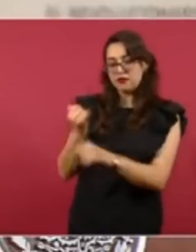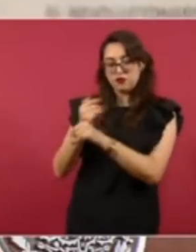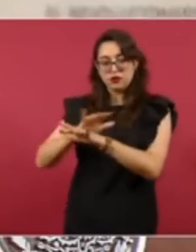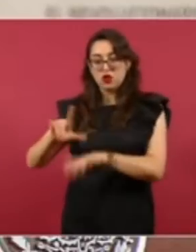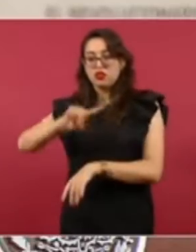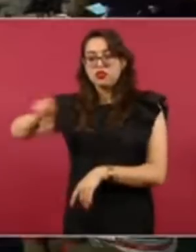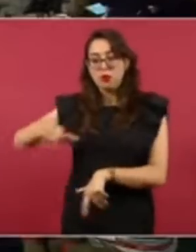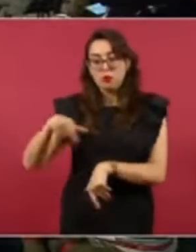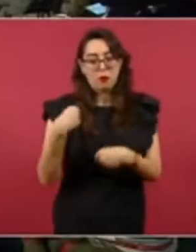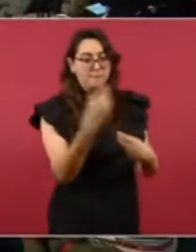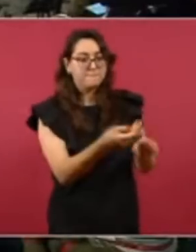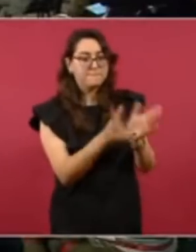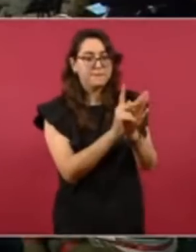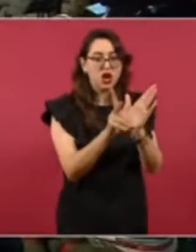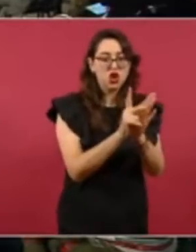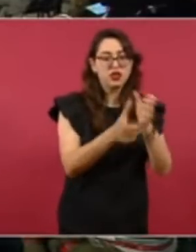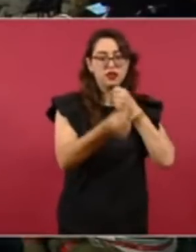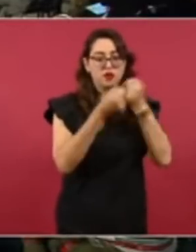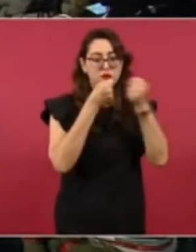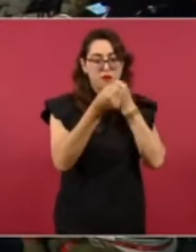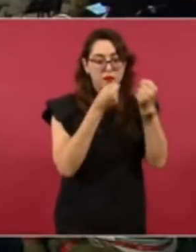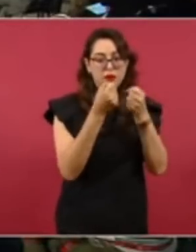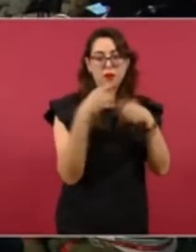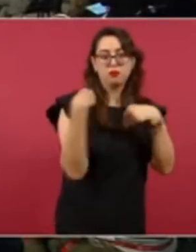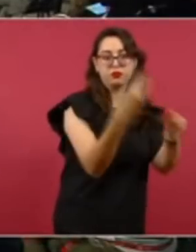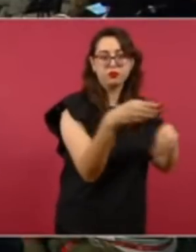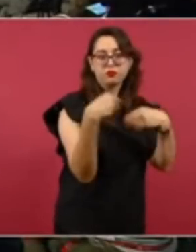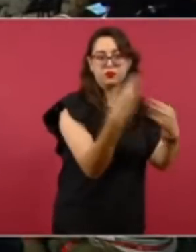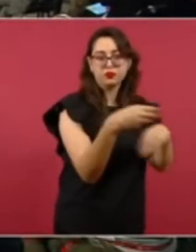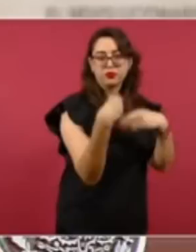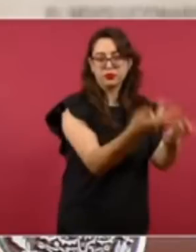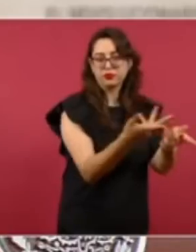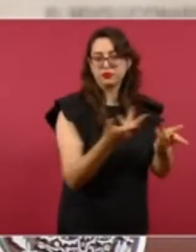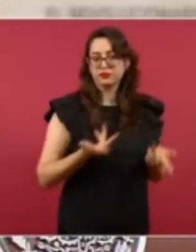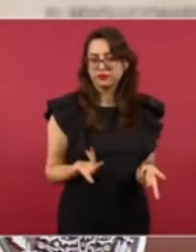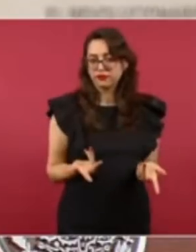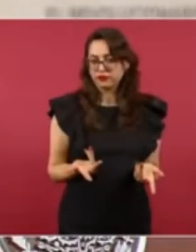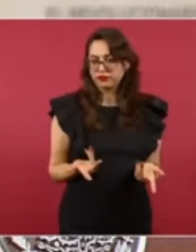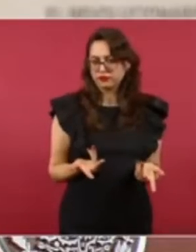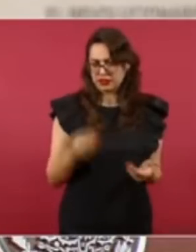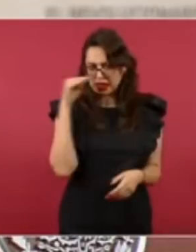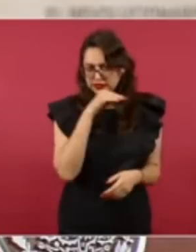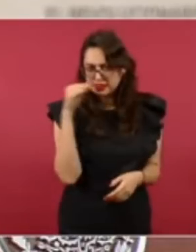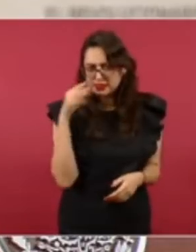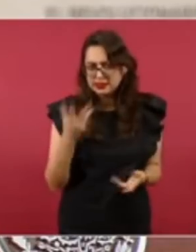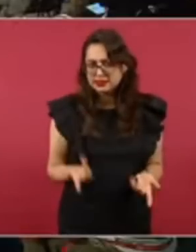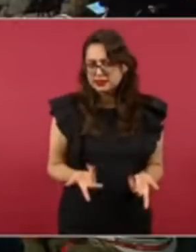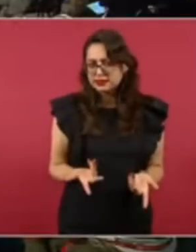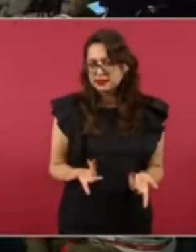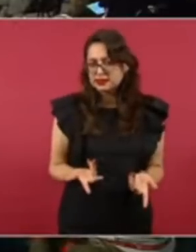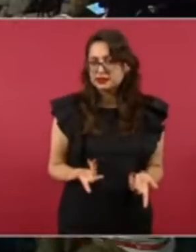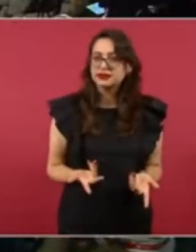manos. Dijo que no importaba porque iba a invitar a los ciudadanos mexicanos a una